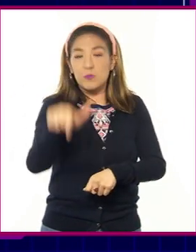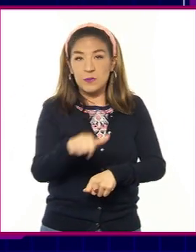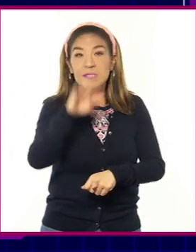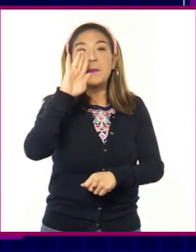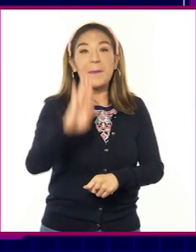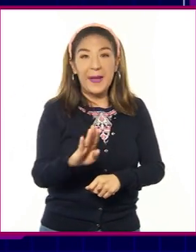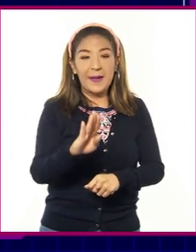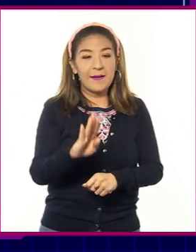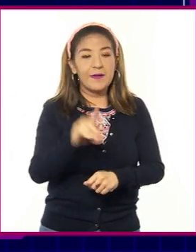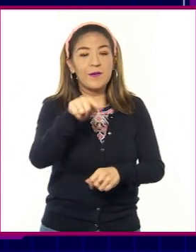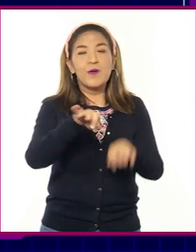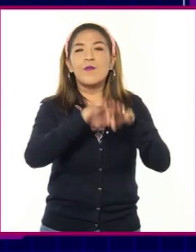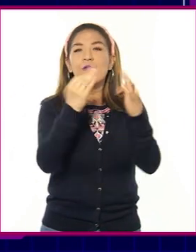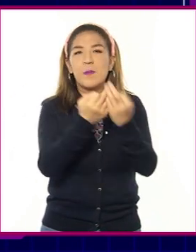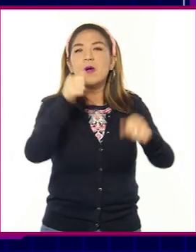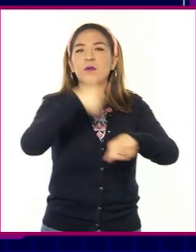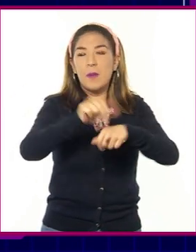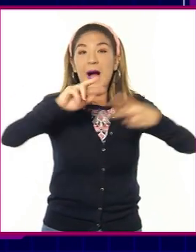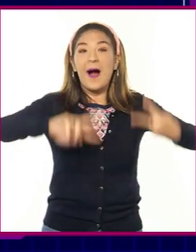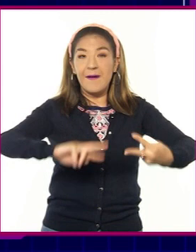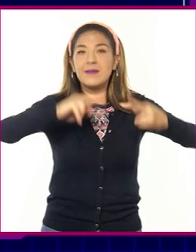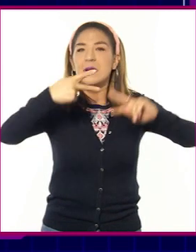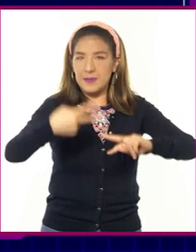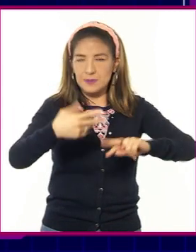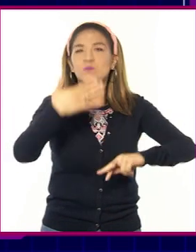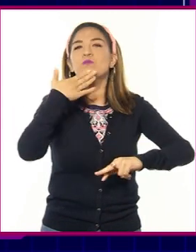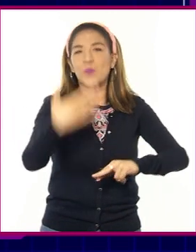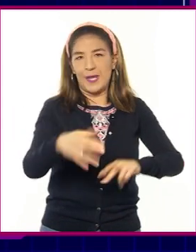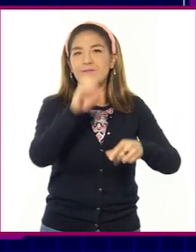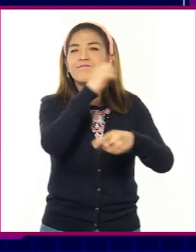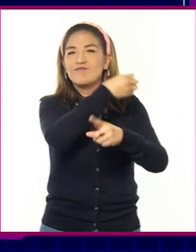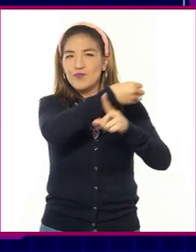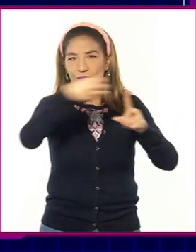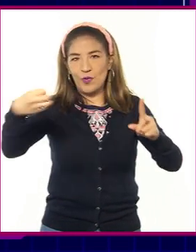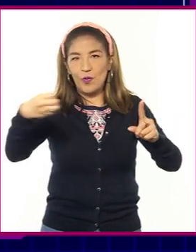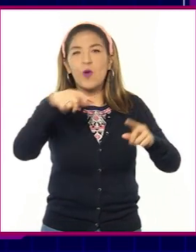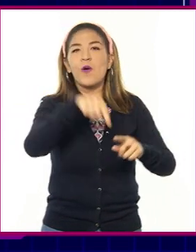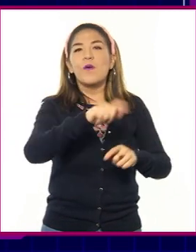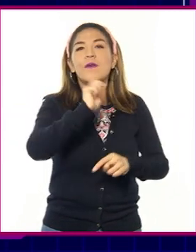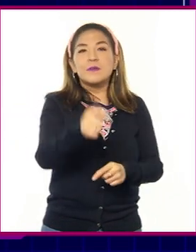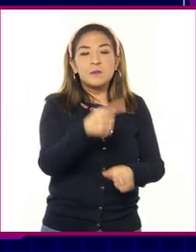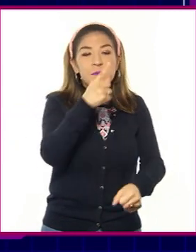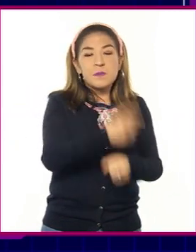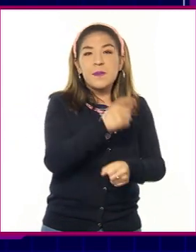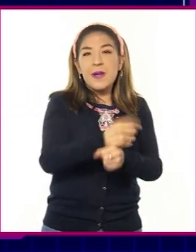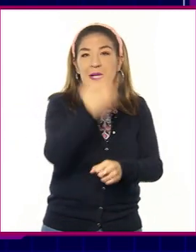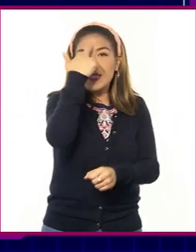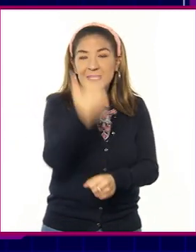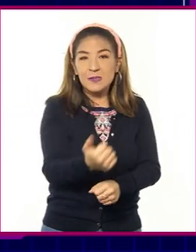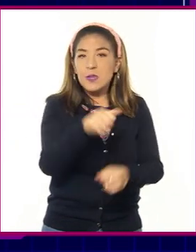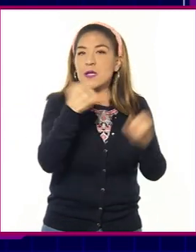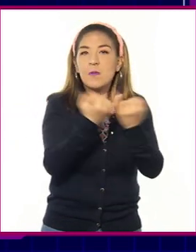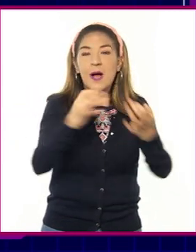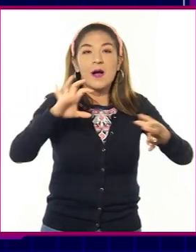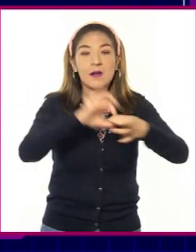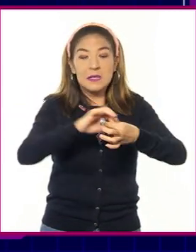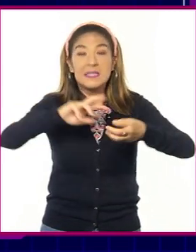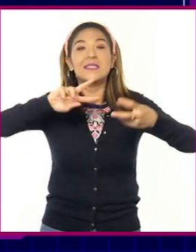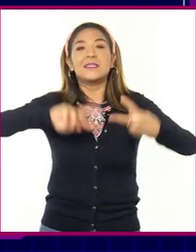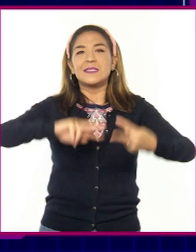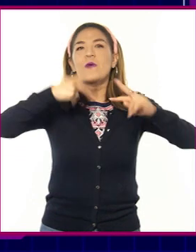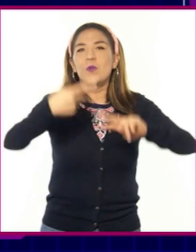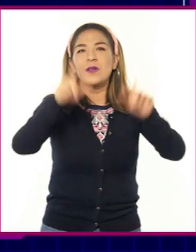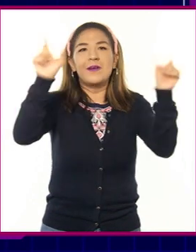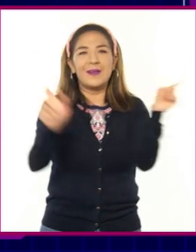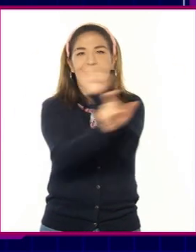está formada la proporción inversa de forma correcta, ya que se mantuvo la primera razón y se invirtió la segunda.